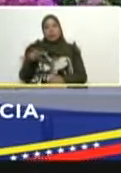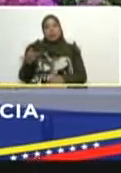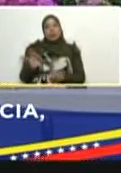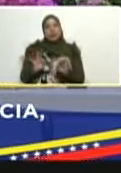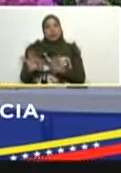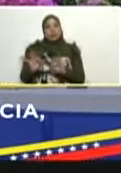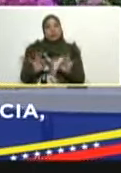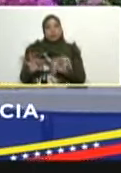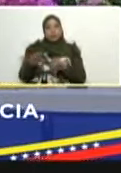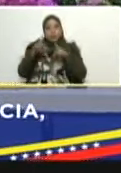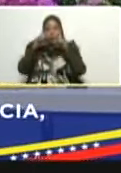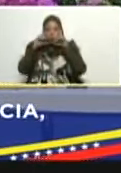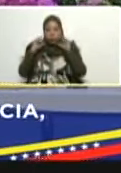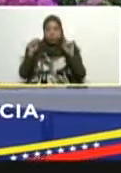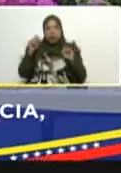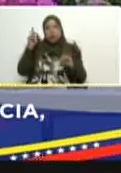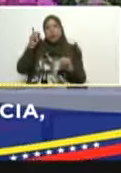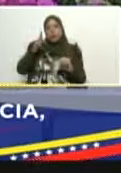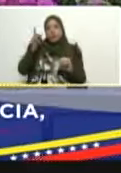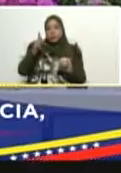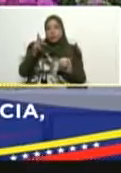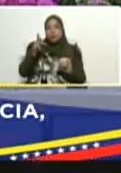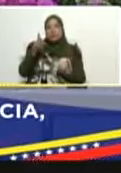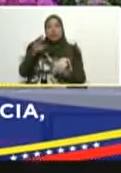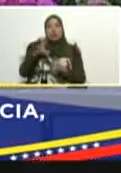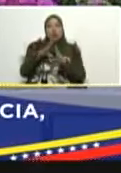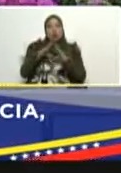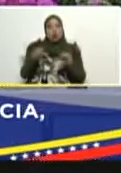preparada. La doctora y profesora Tibisay León,